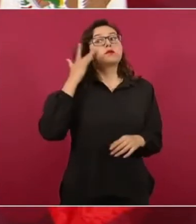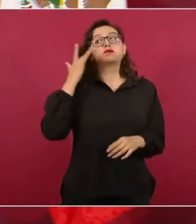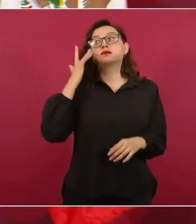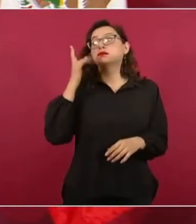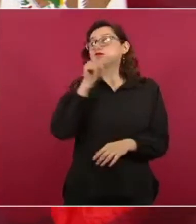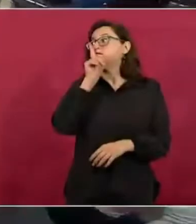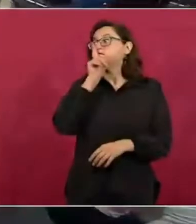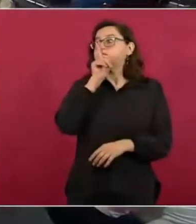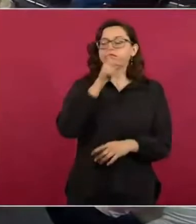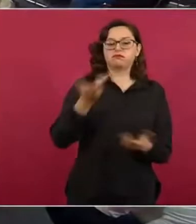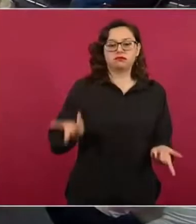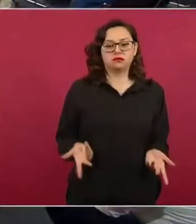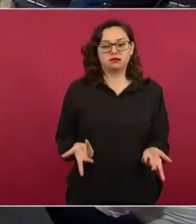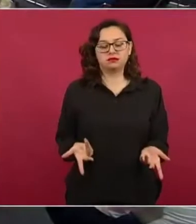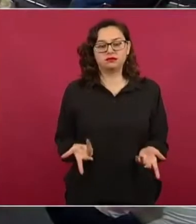Por eso,